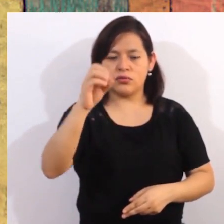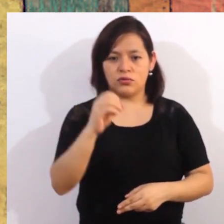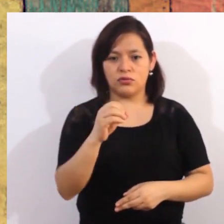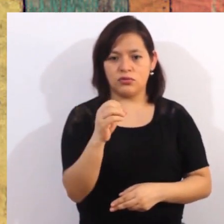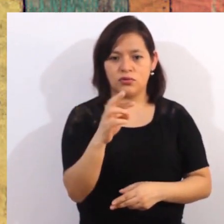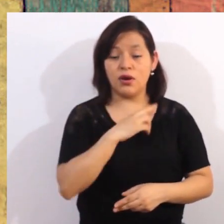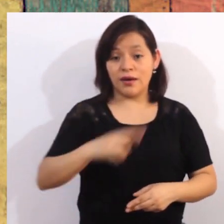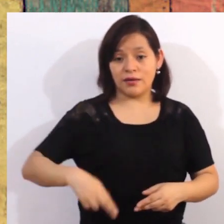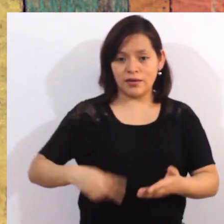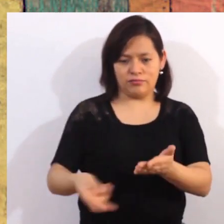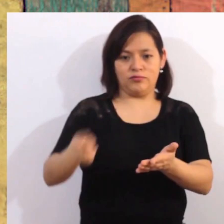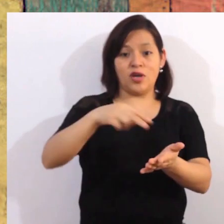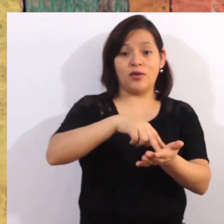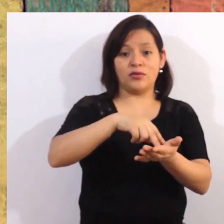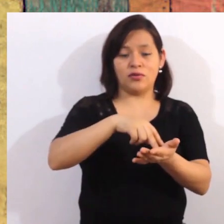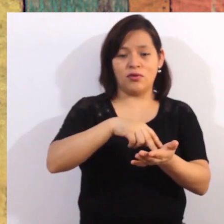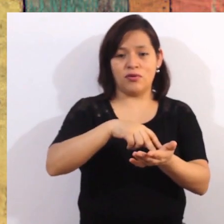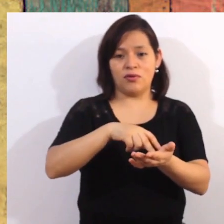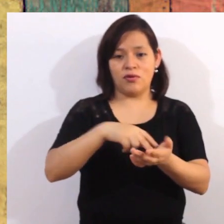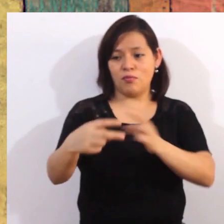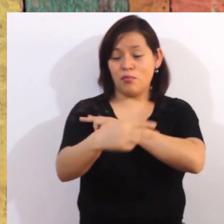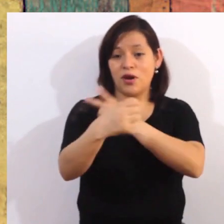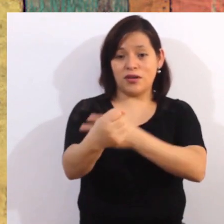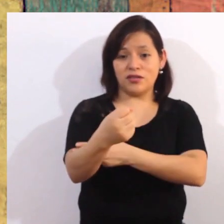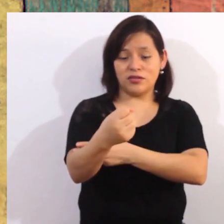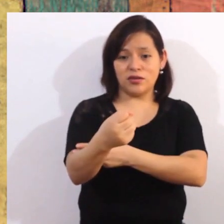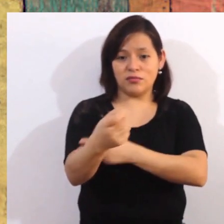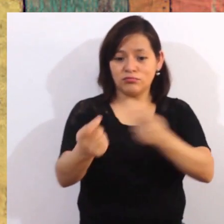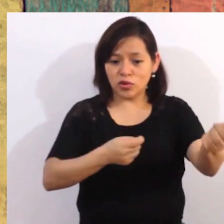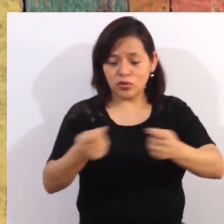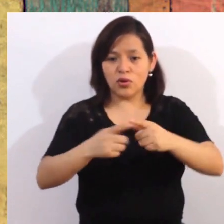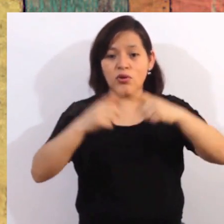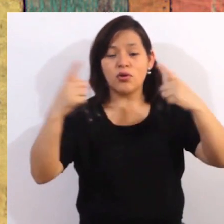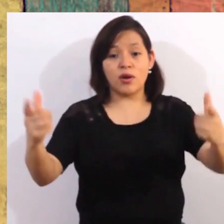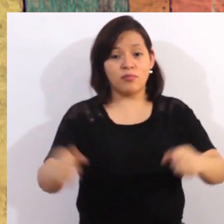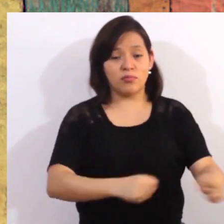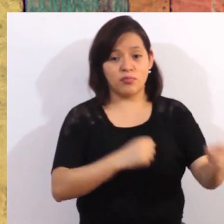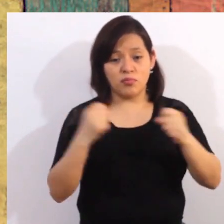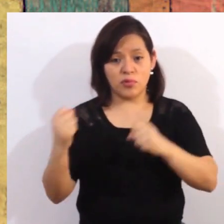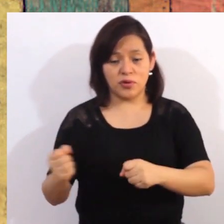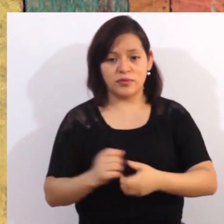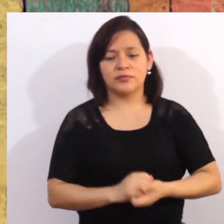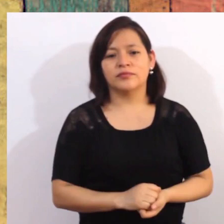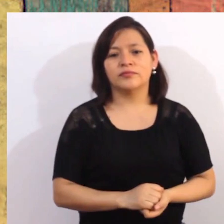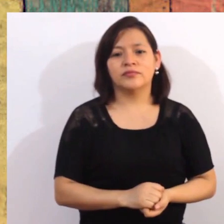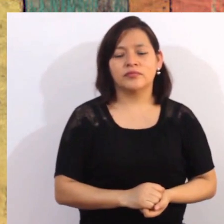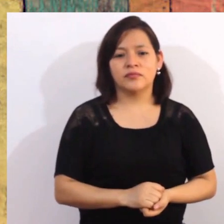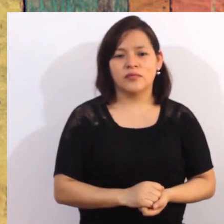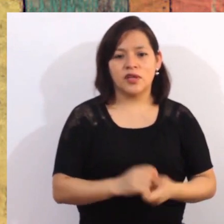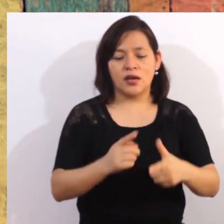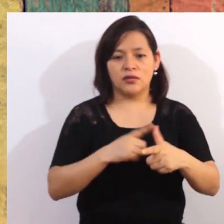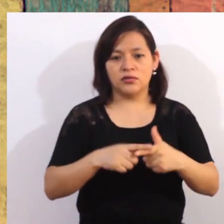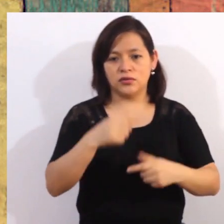el cual dominará con gran poder y hará su voluntad. Se refiere a Alejandro. Tenemos